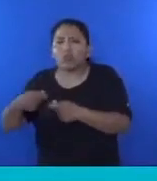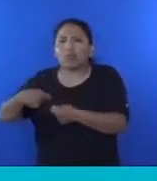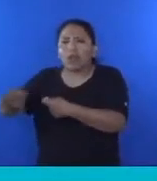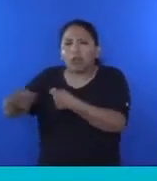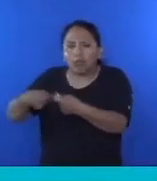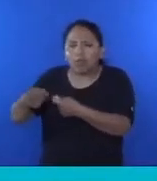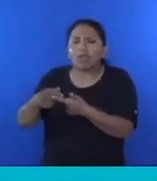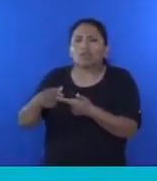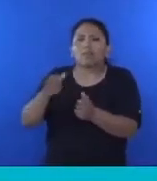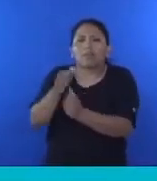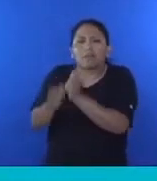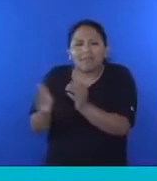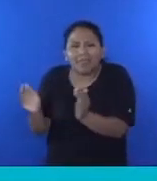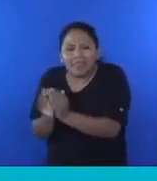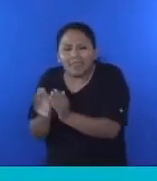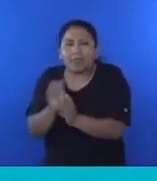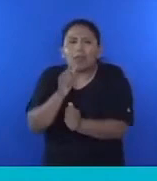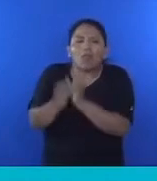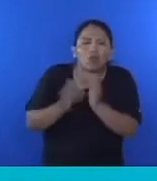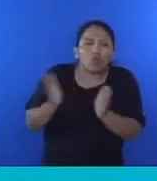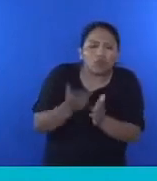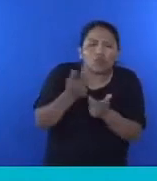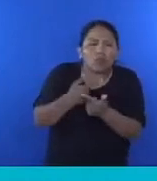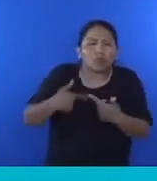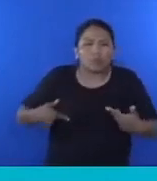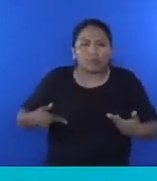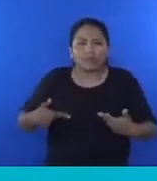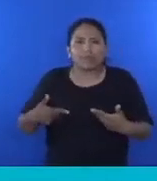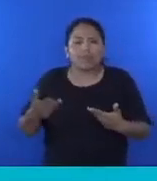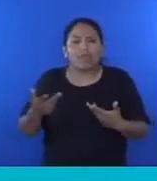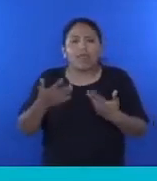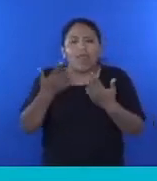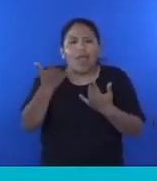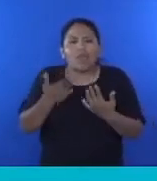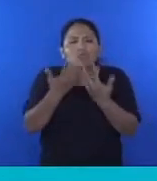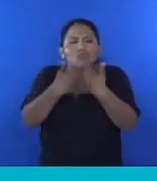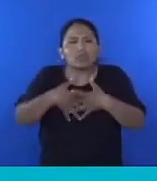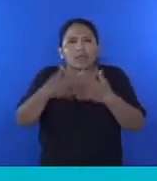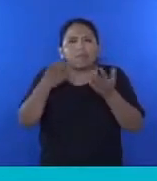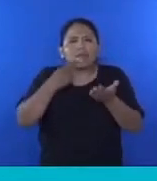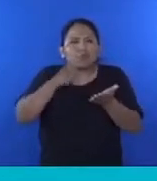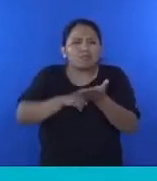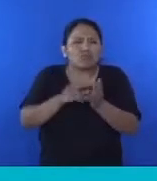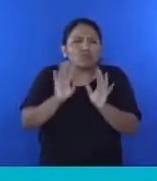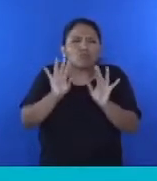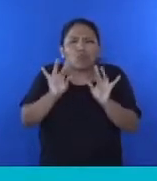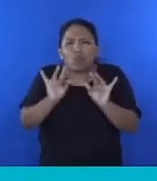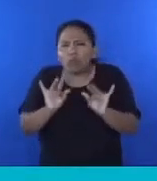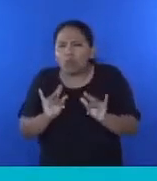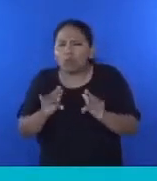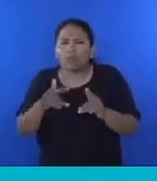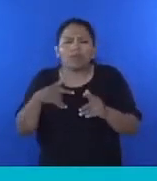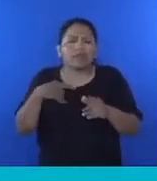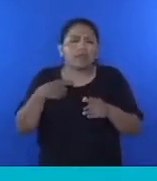comercio, para las pymes, para la producción. Tenemos un sistema tributario complejizado,